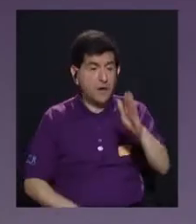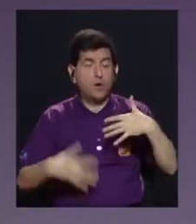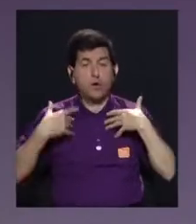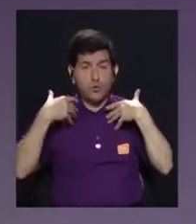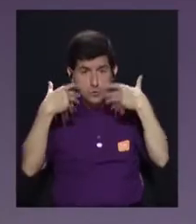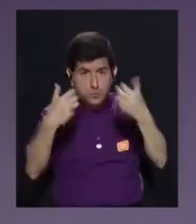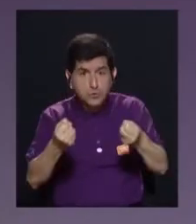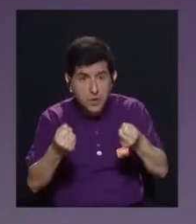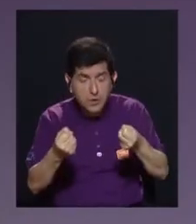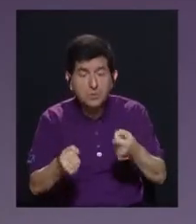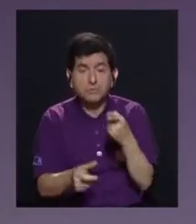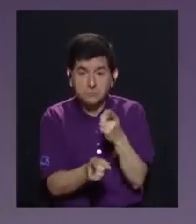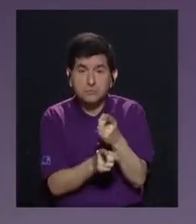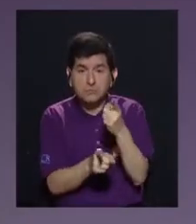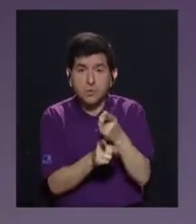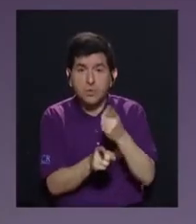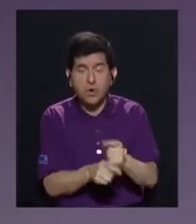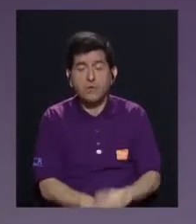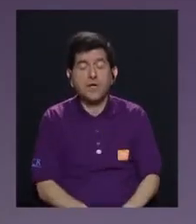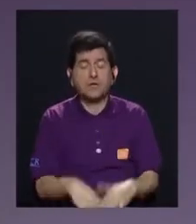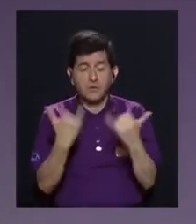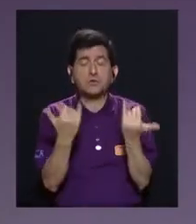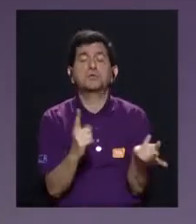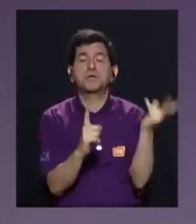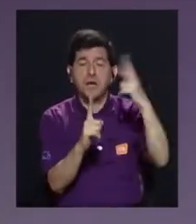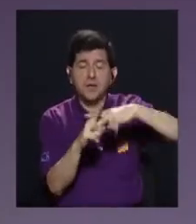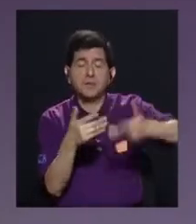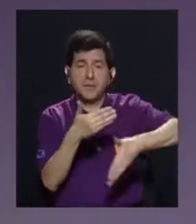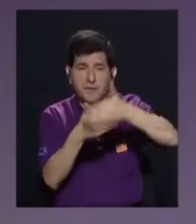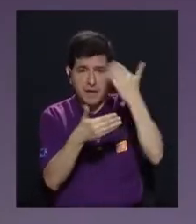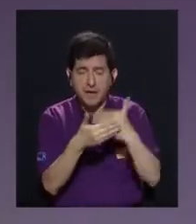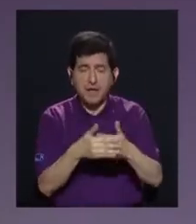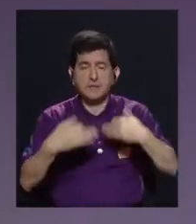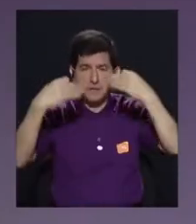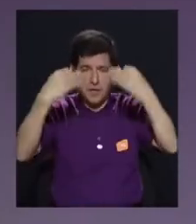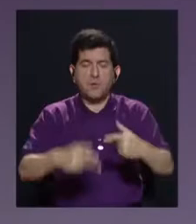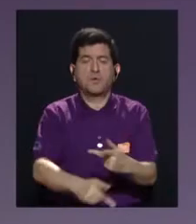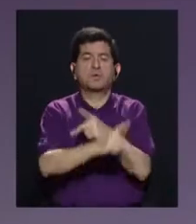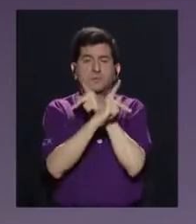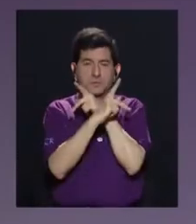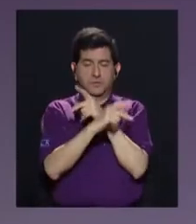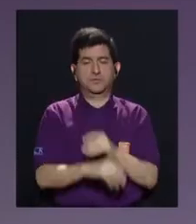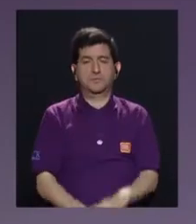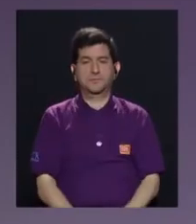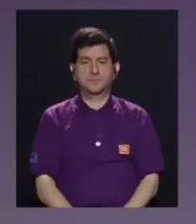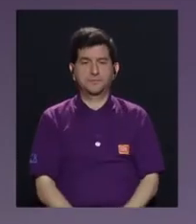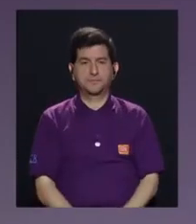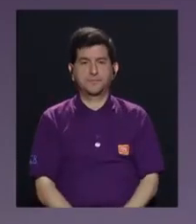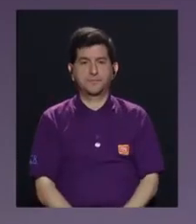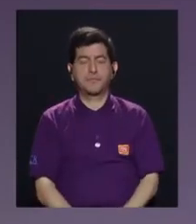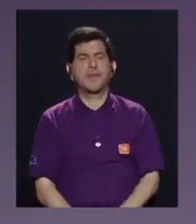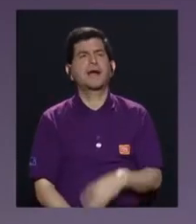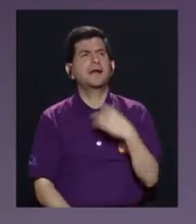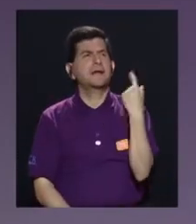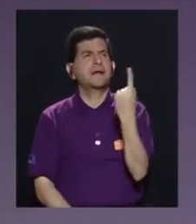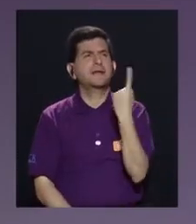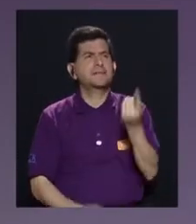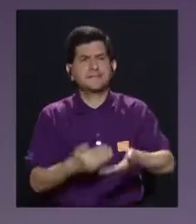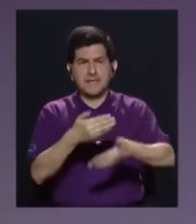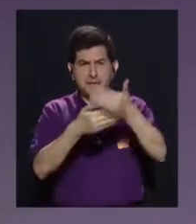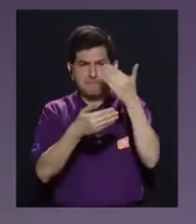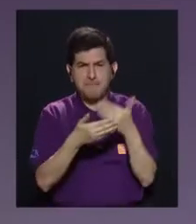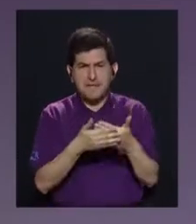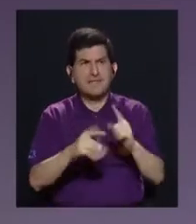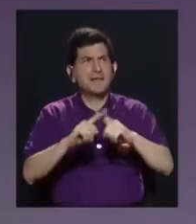integral efectivamente se ha aplicado como una medida de protección por eso es que siempre hay detrás de